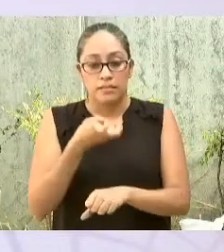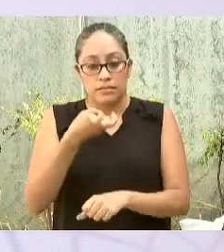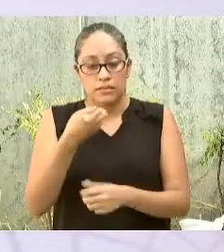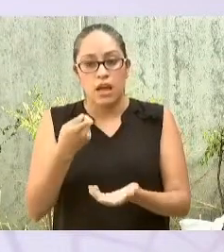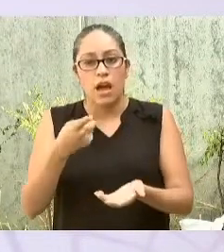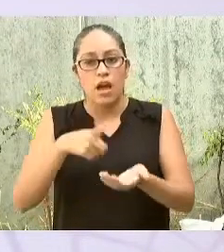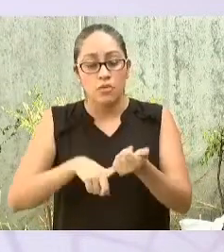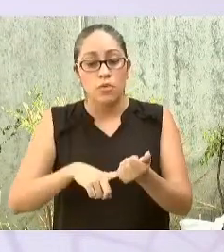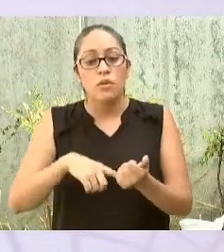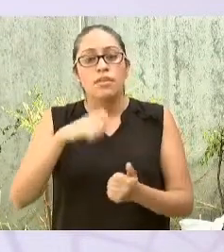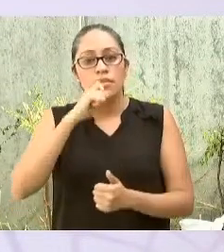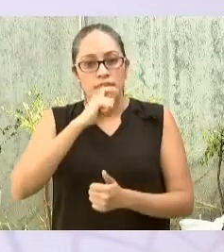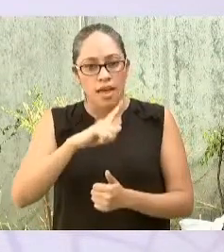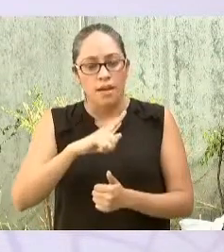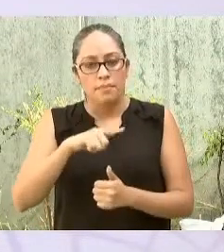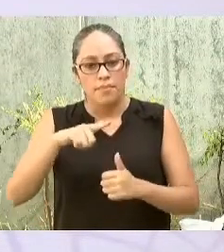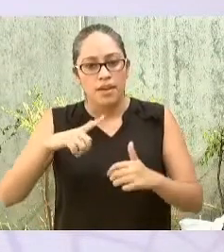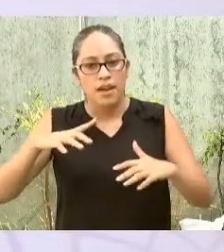transformación de fondo,